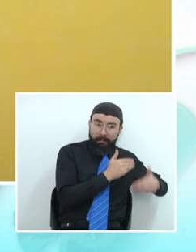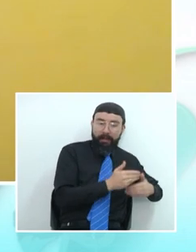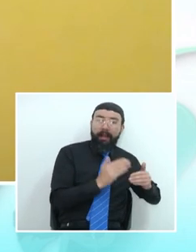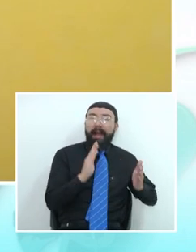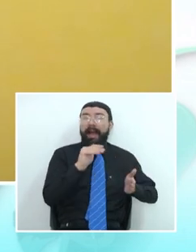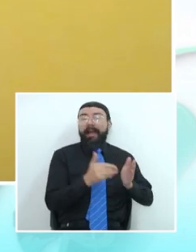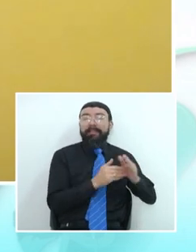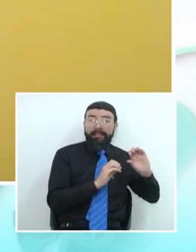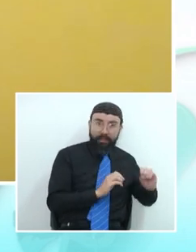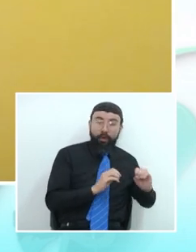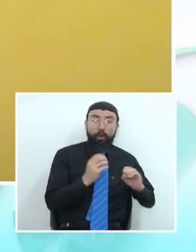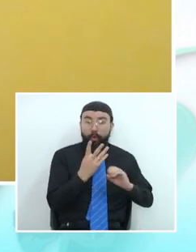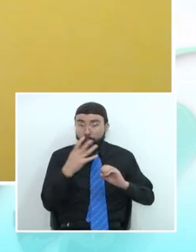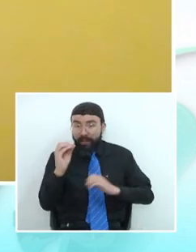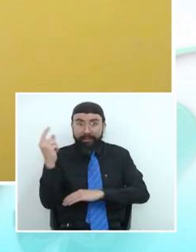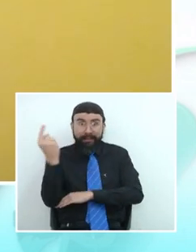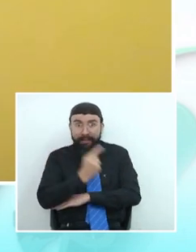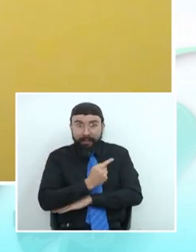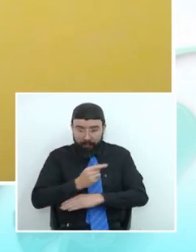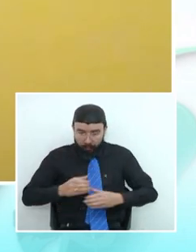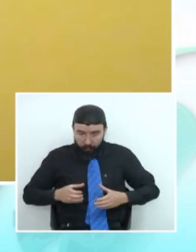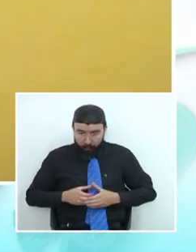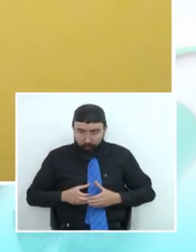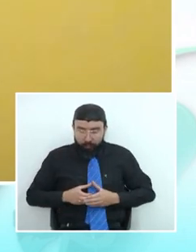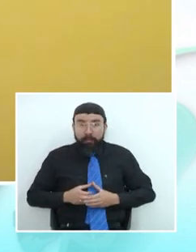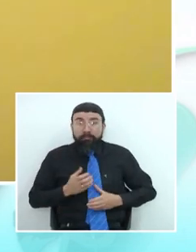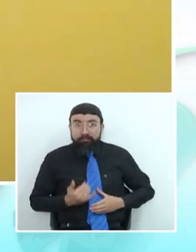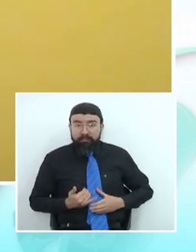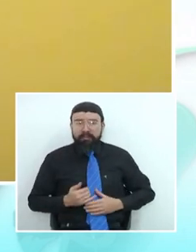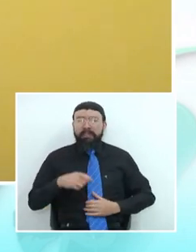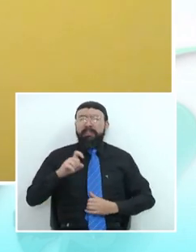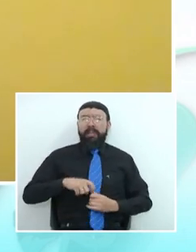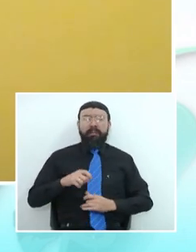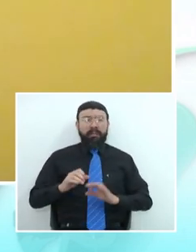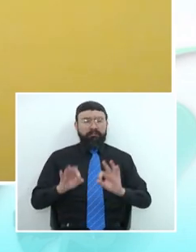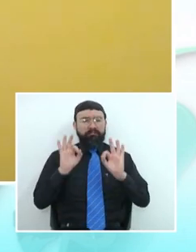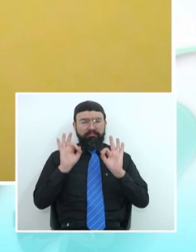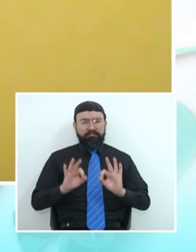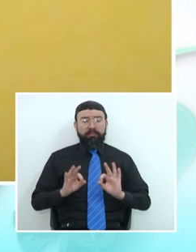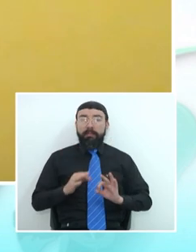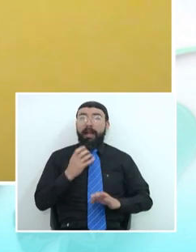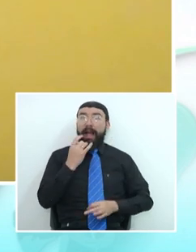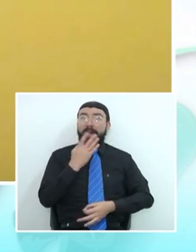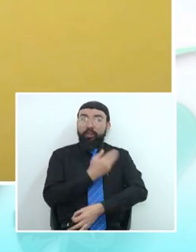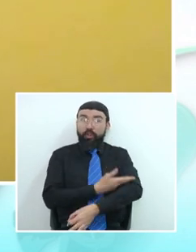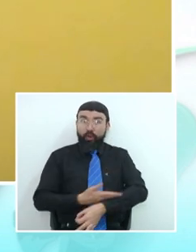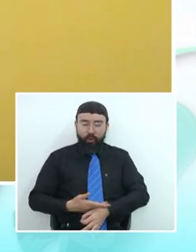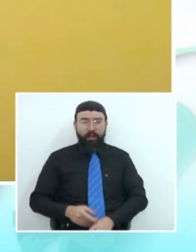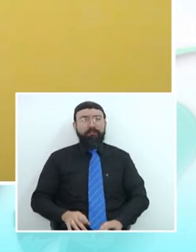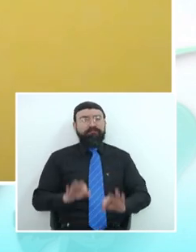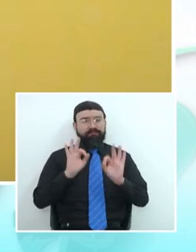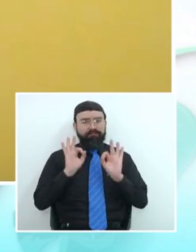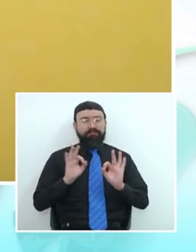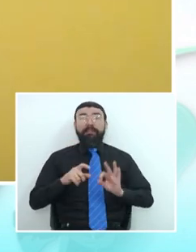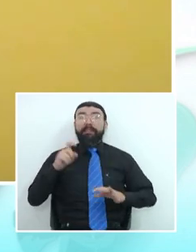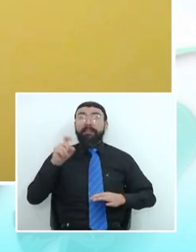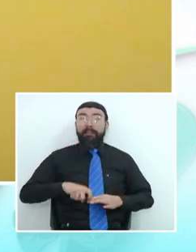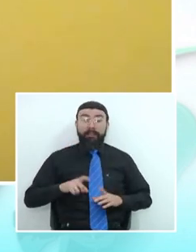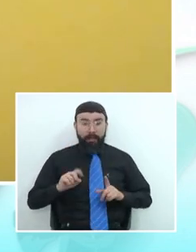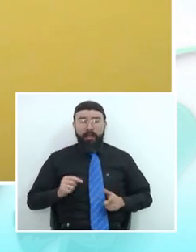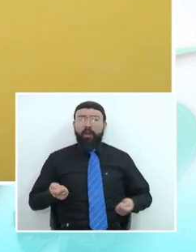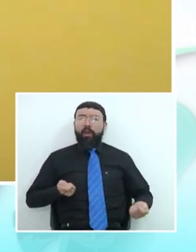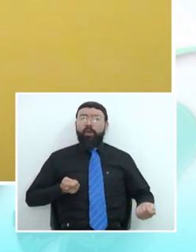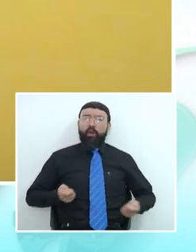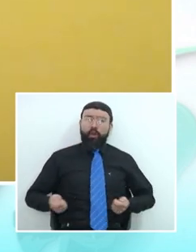el páncreas tiene que estar ya estabilizado, el azúcar en la sangre, y además controlado